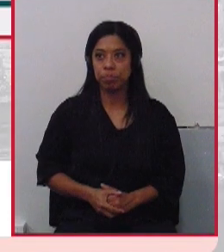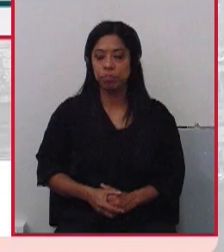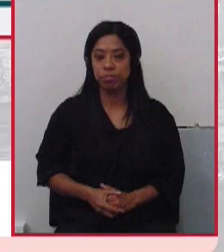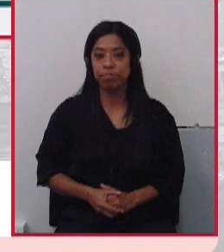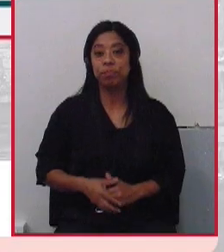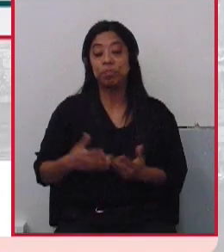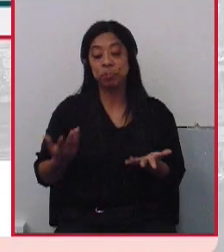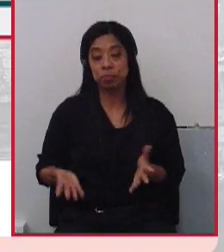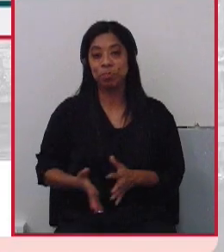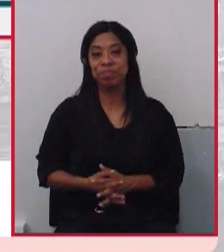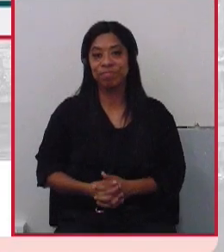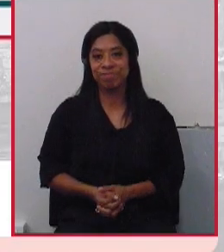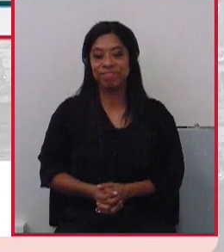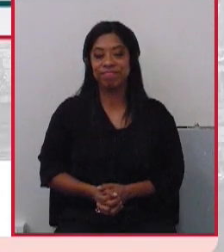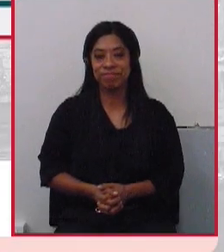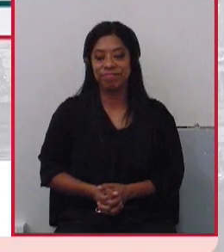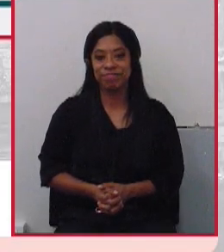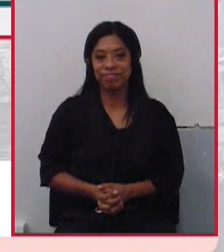Bien.